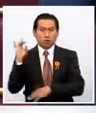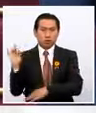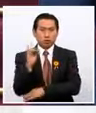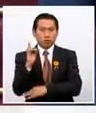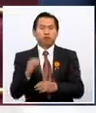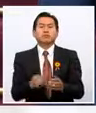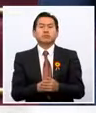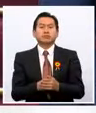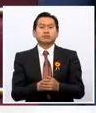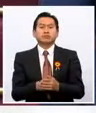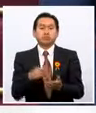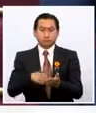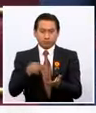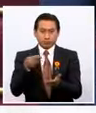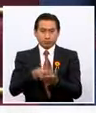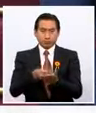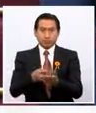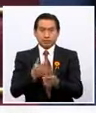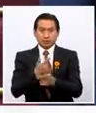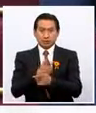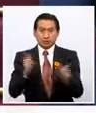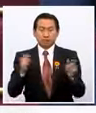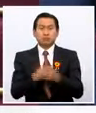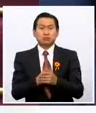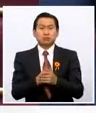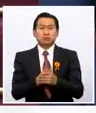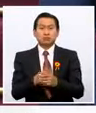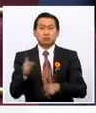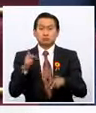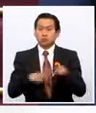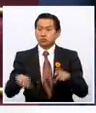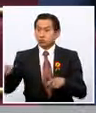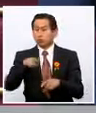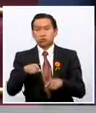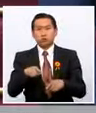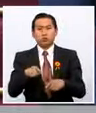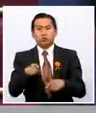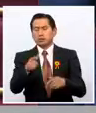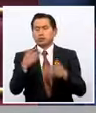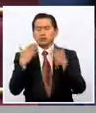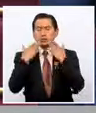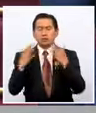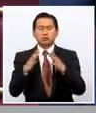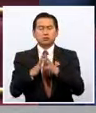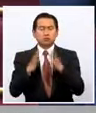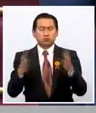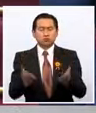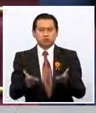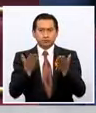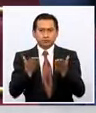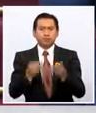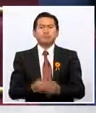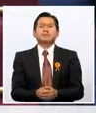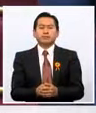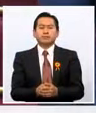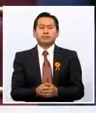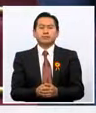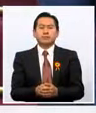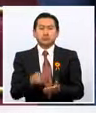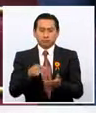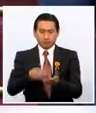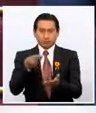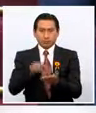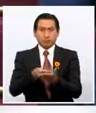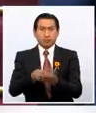liberen ese dinero y el pueblo les estará eternamente agradecidos liberen